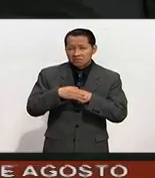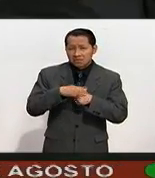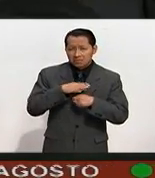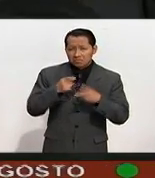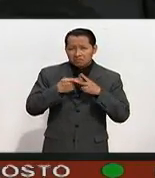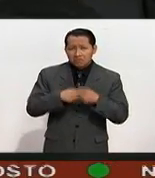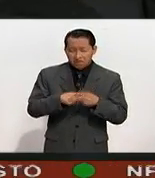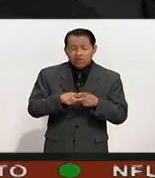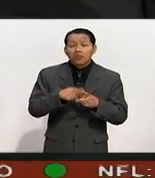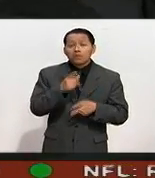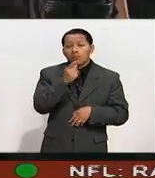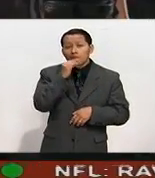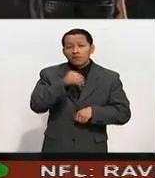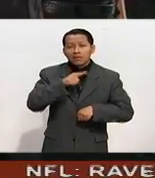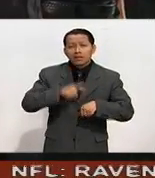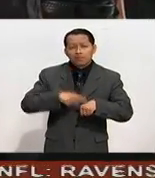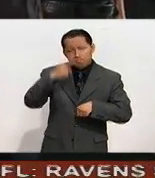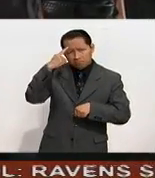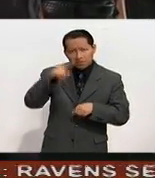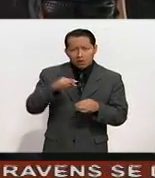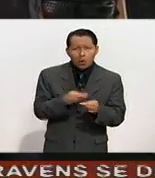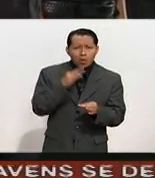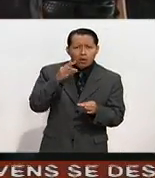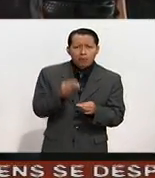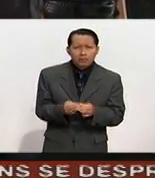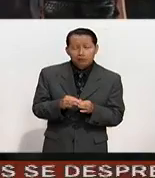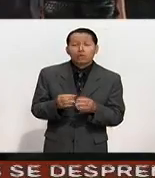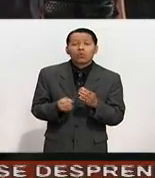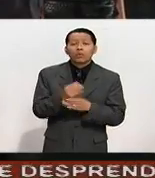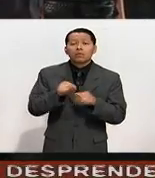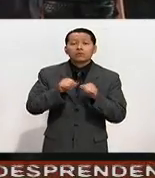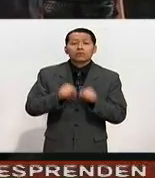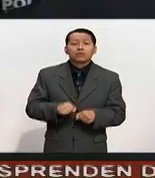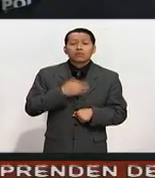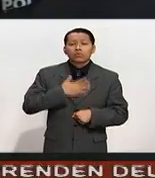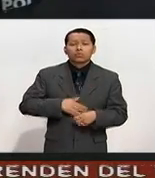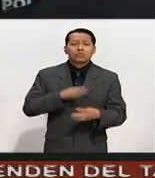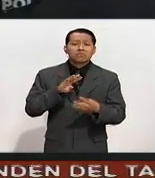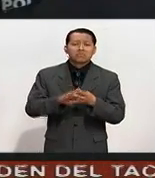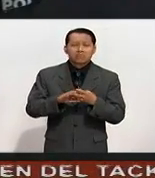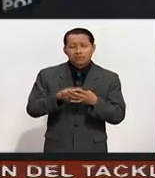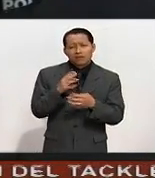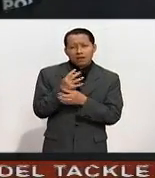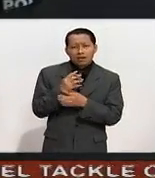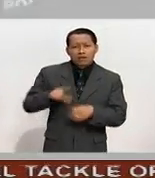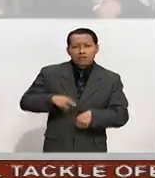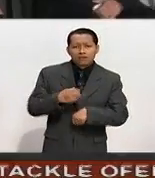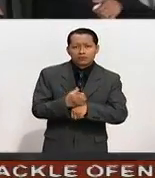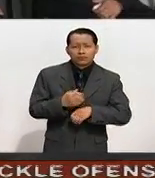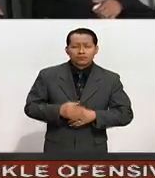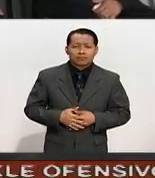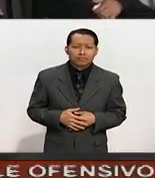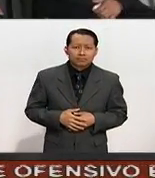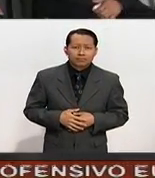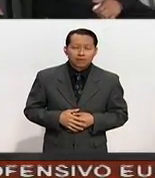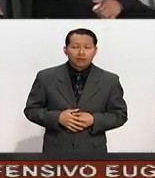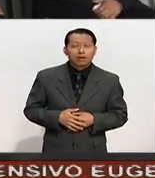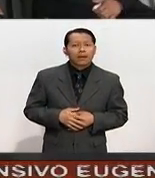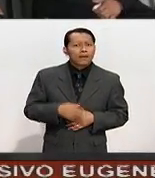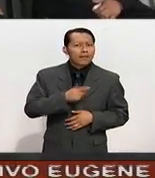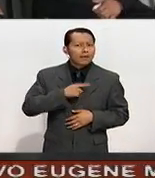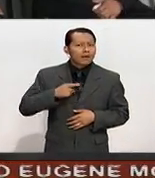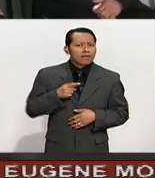la Policía Federal está lista para cumplir con el nuevo sistema de justicia penal, asegura Gobernación. Tenemos que